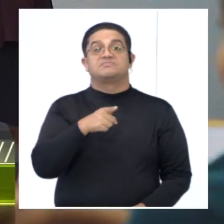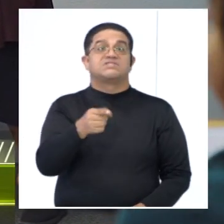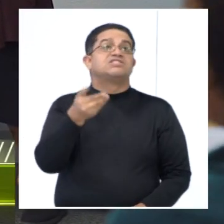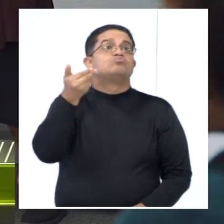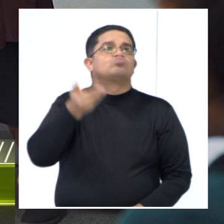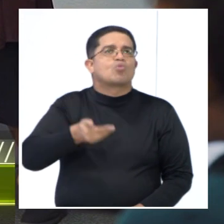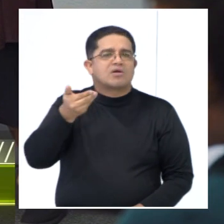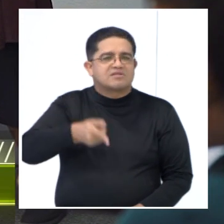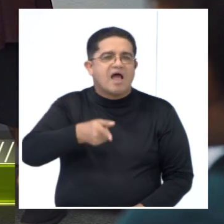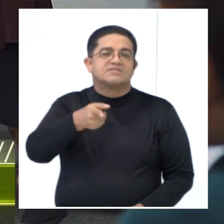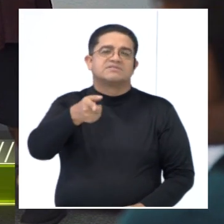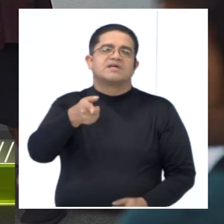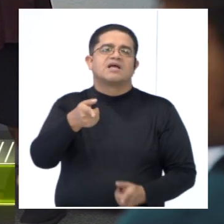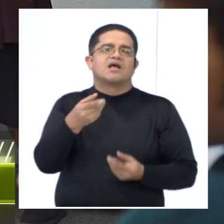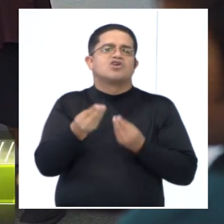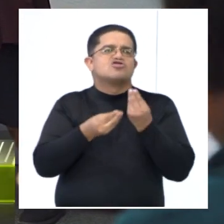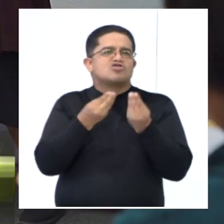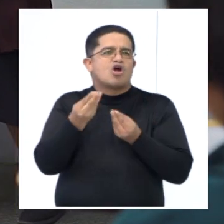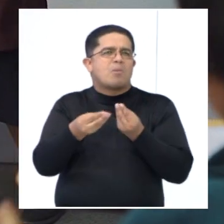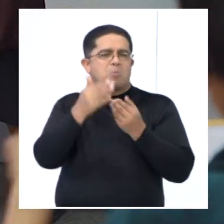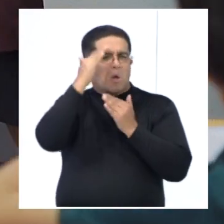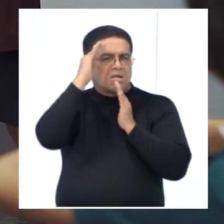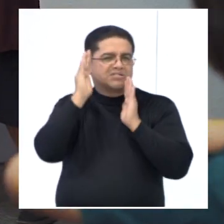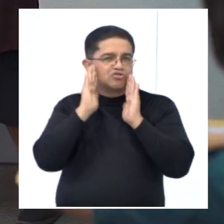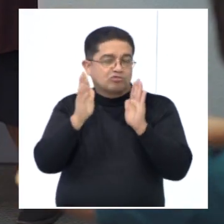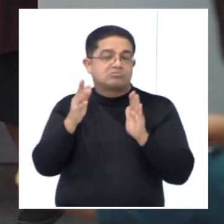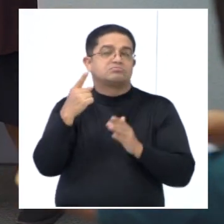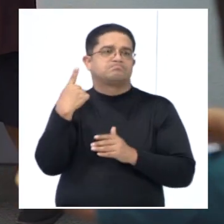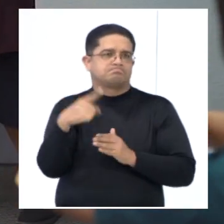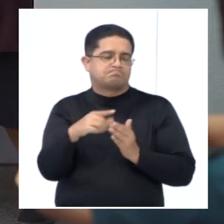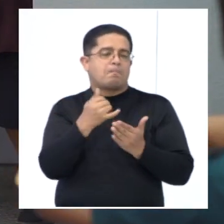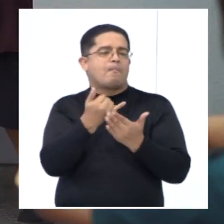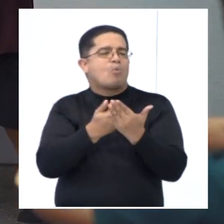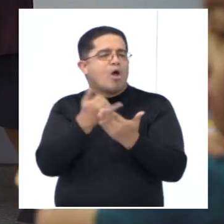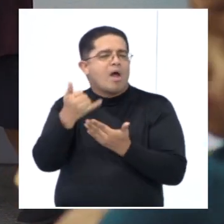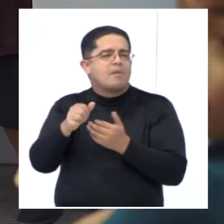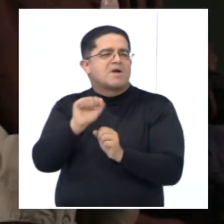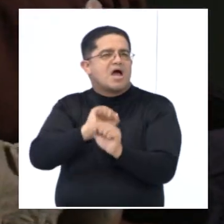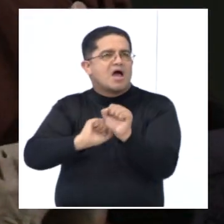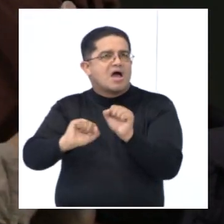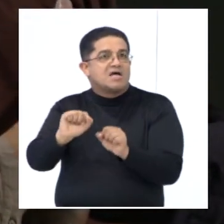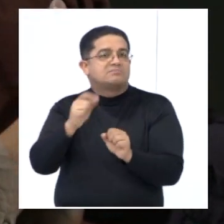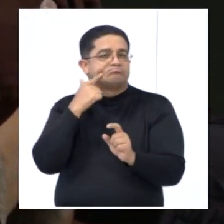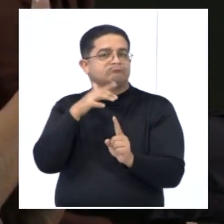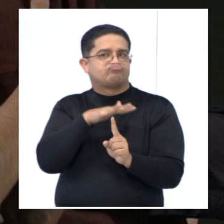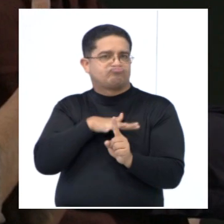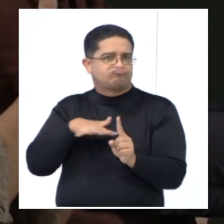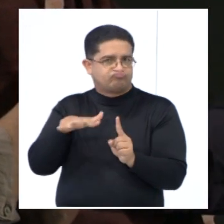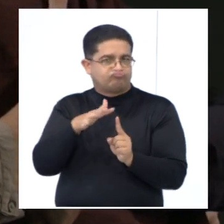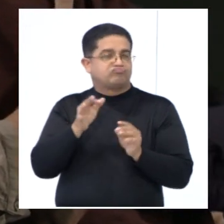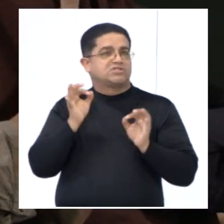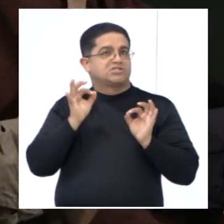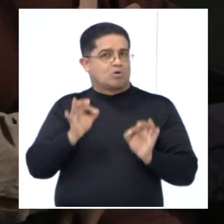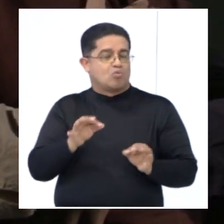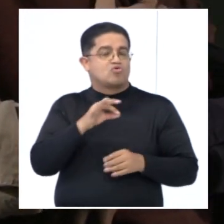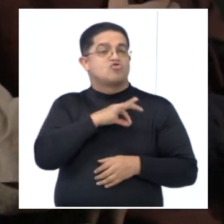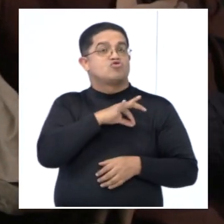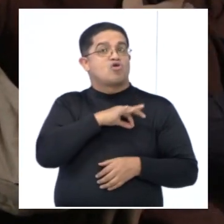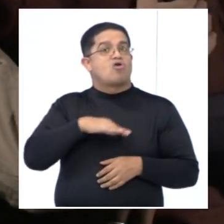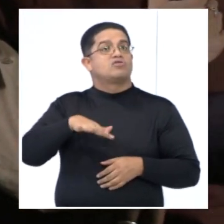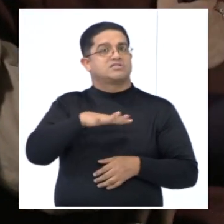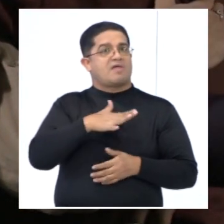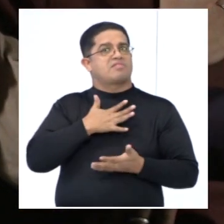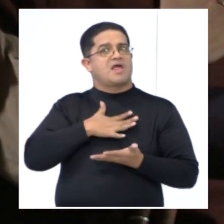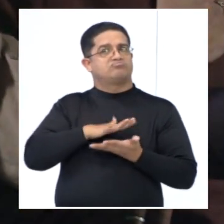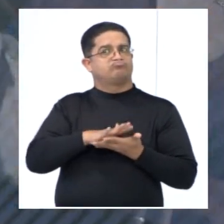manera efectiva mediante la implementación de políticas y programas de prevención para crear entornos seguros con una sociedad más justa y compasiva